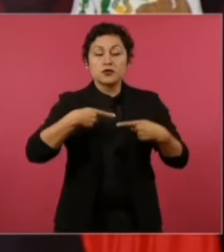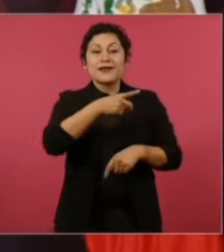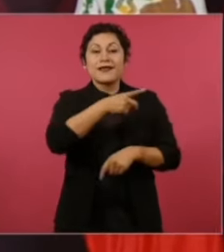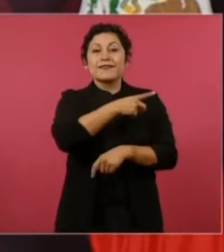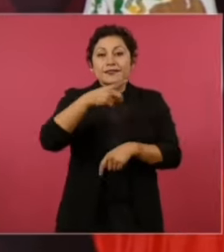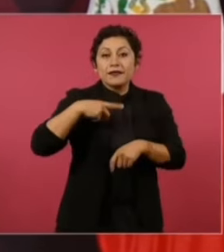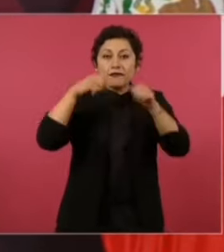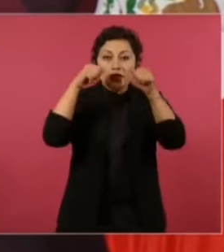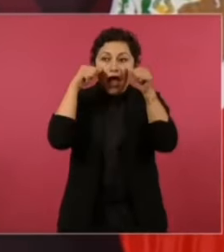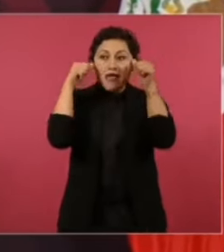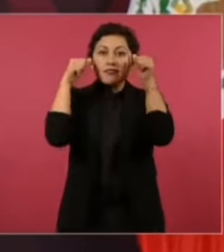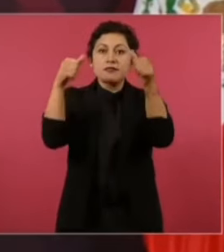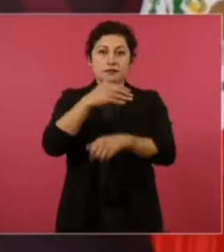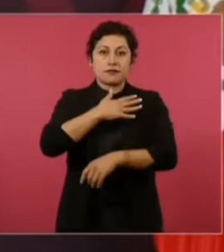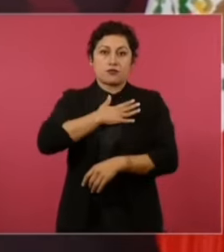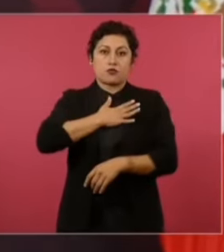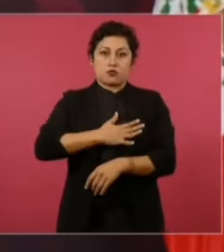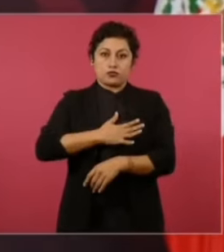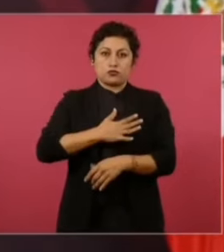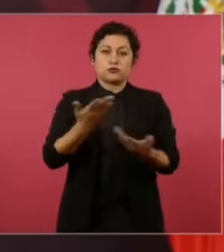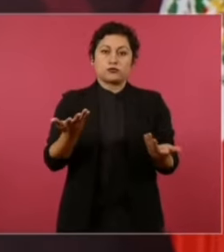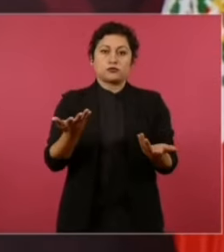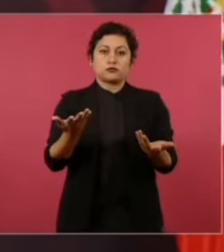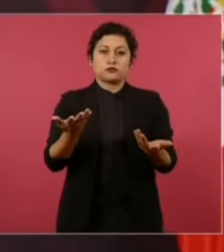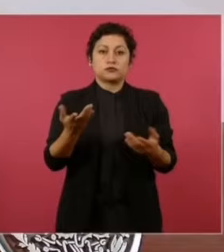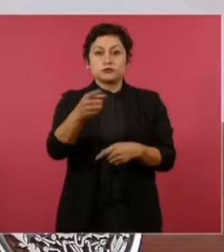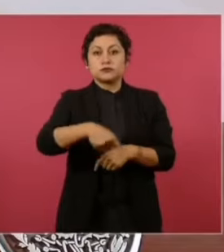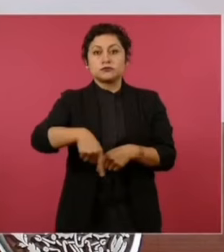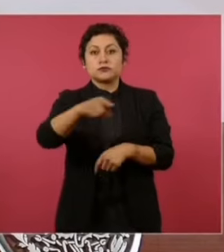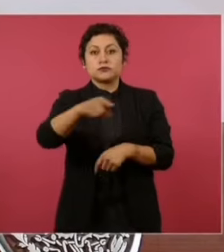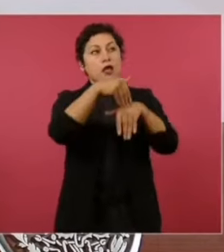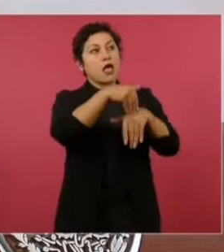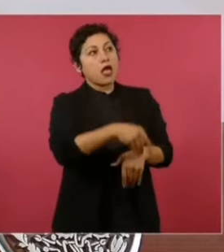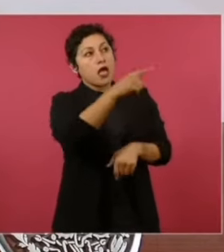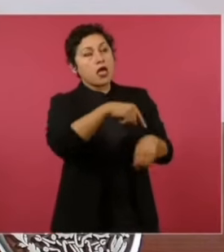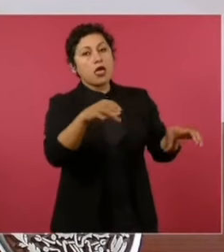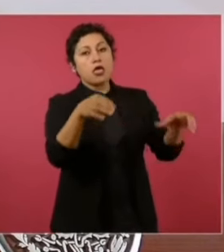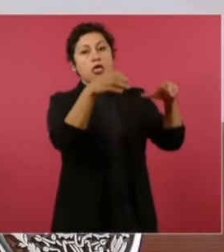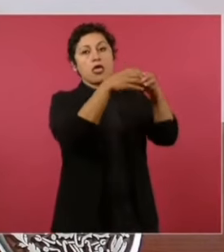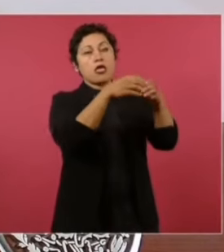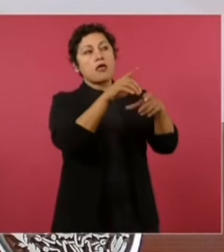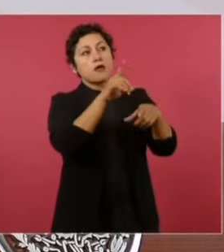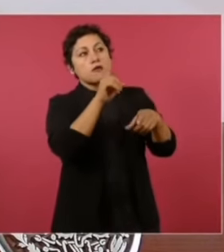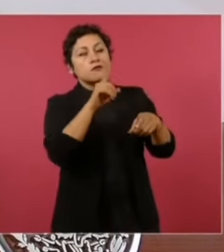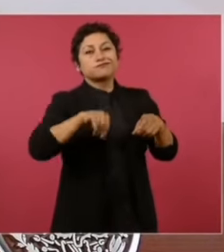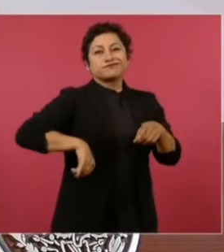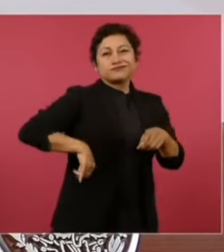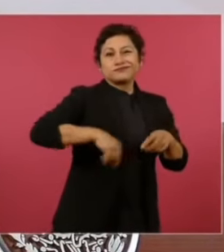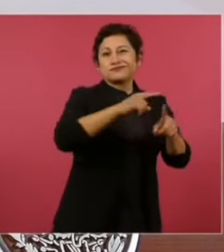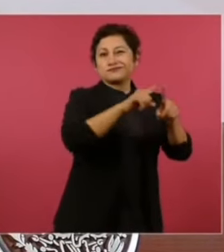que dejen de ser instrumentos al servicio de intereses creados.